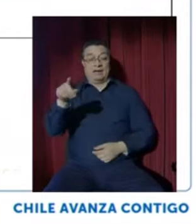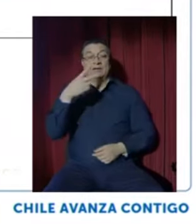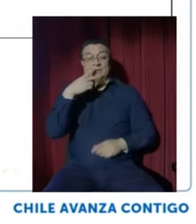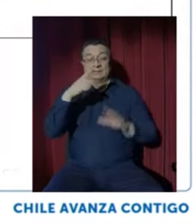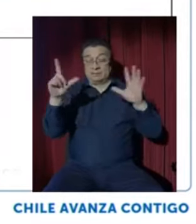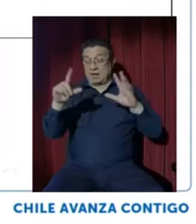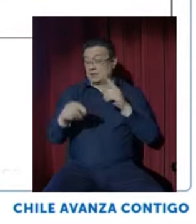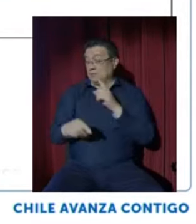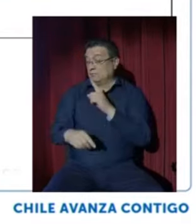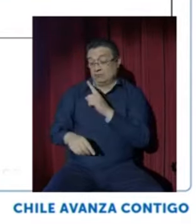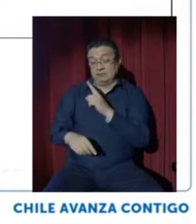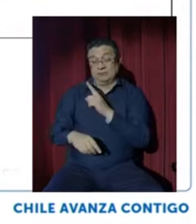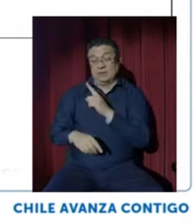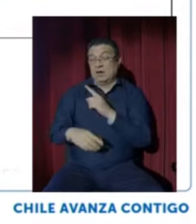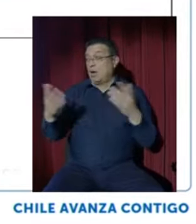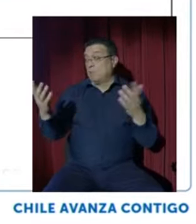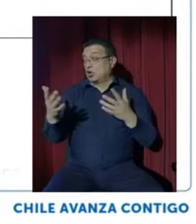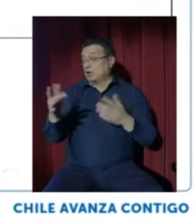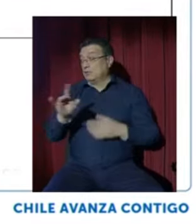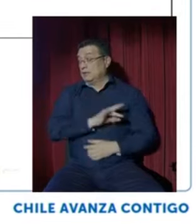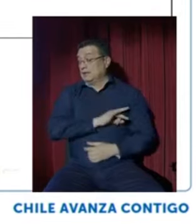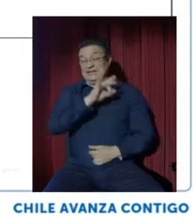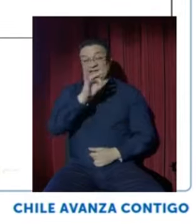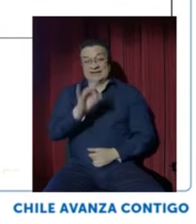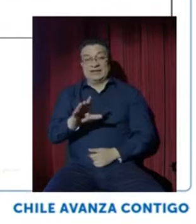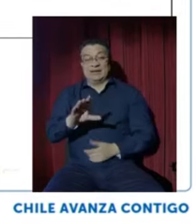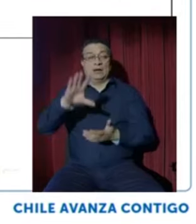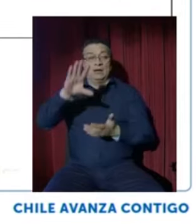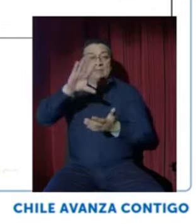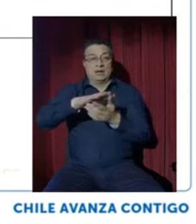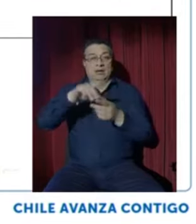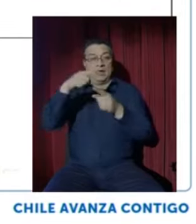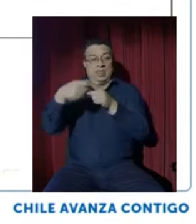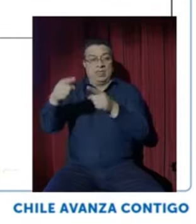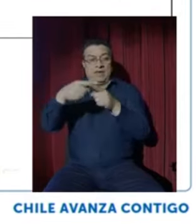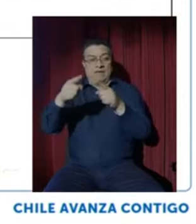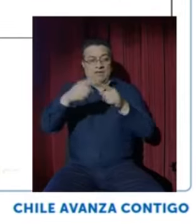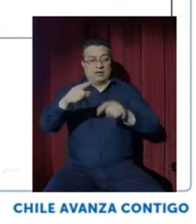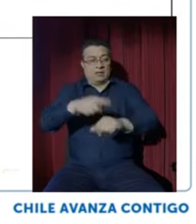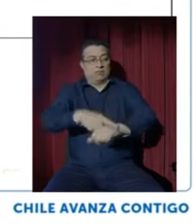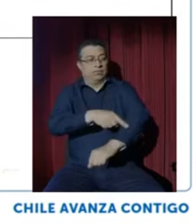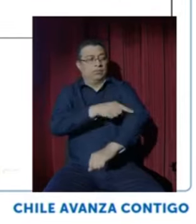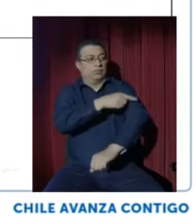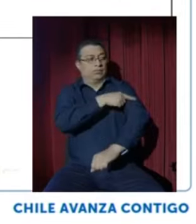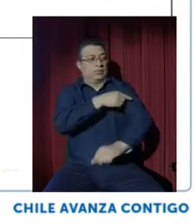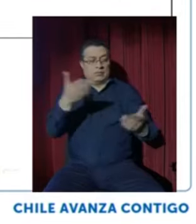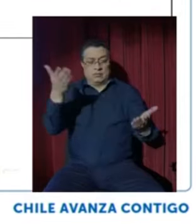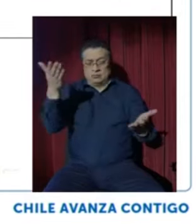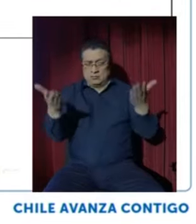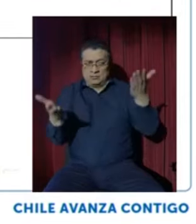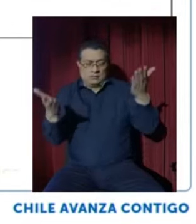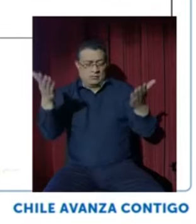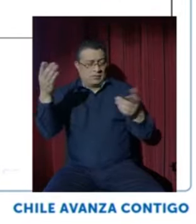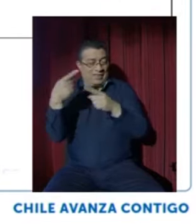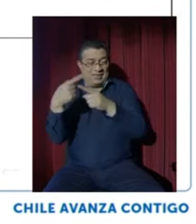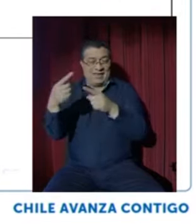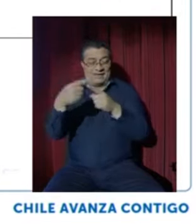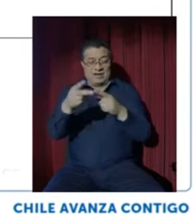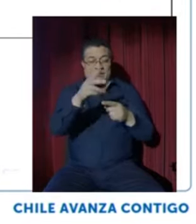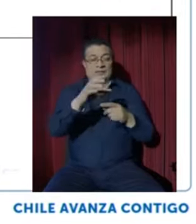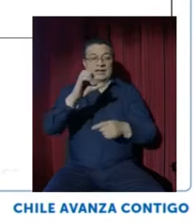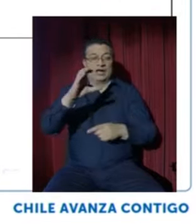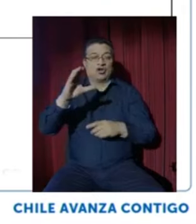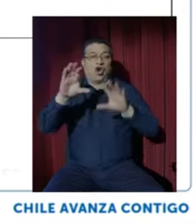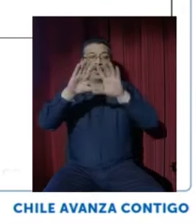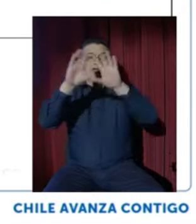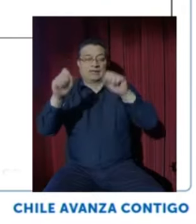la pongo porque chile es un país de contraste Y así también el contraste se ve en los distintos ecosistemas